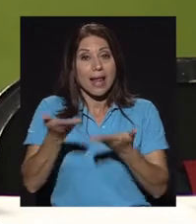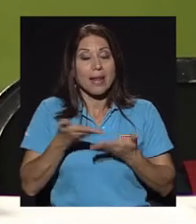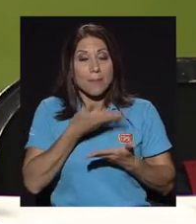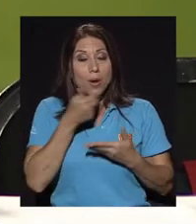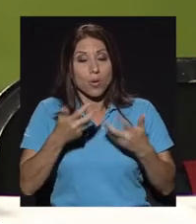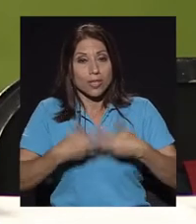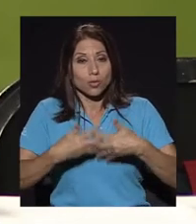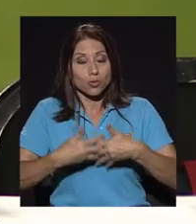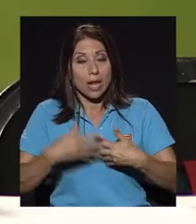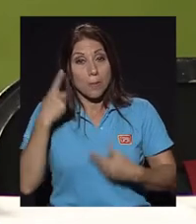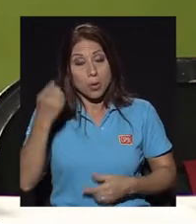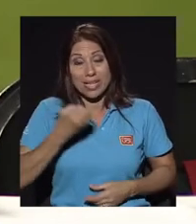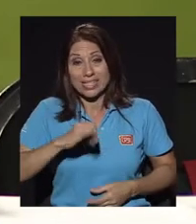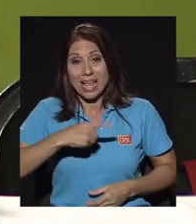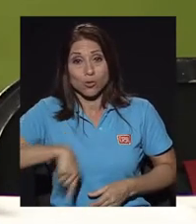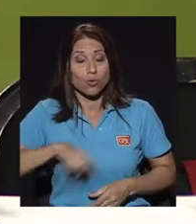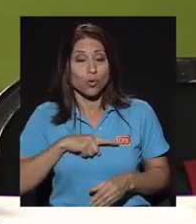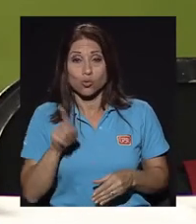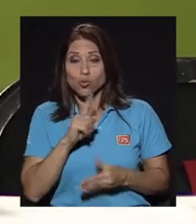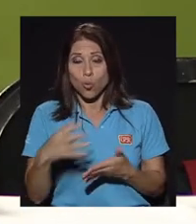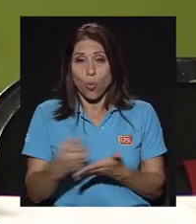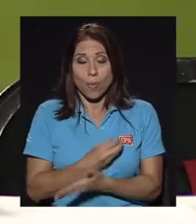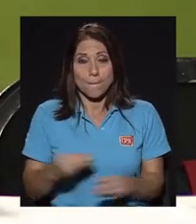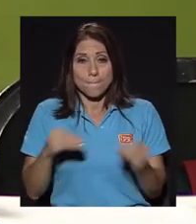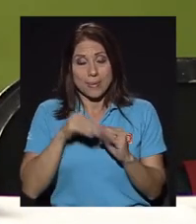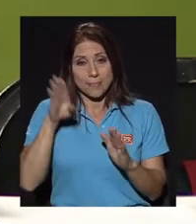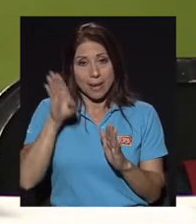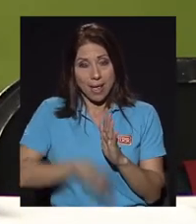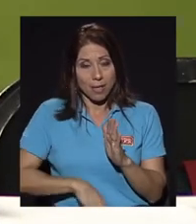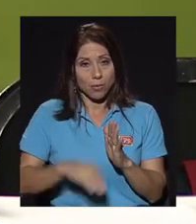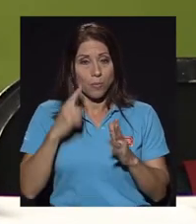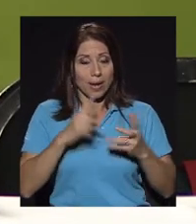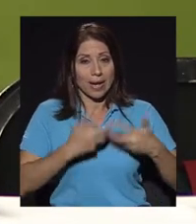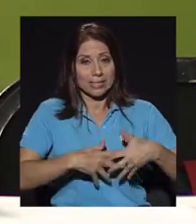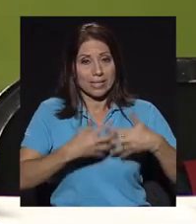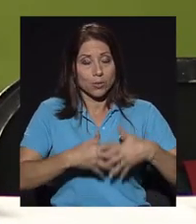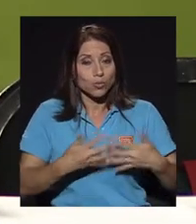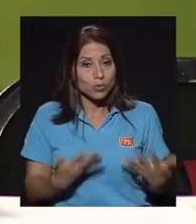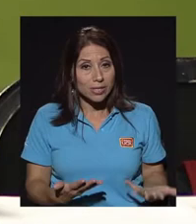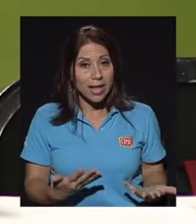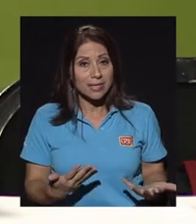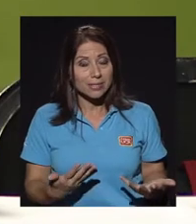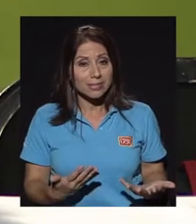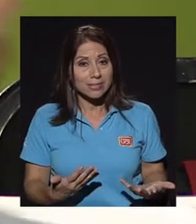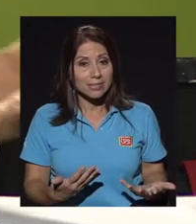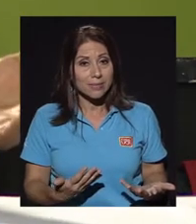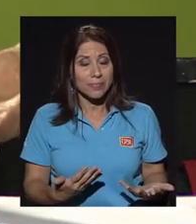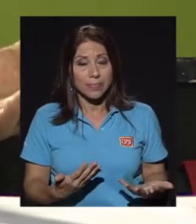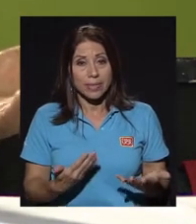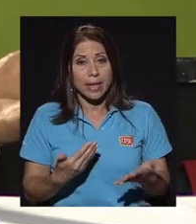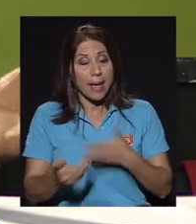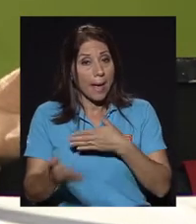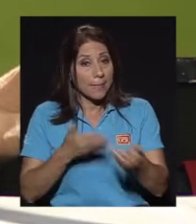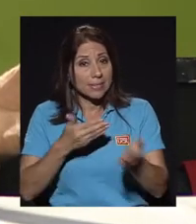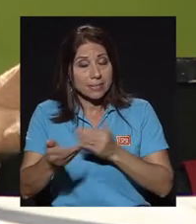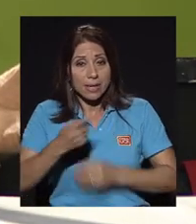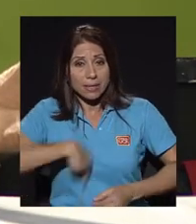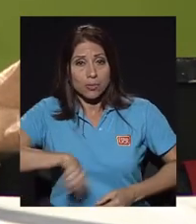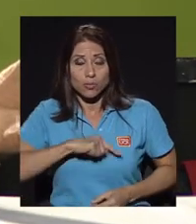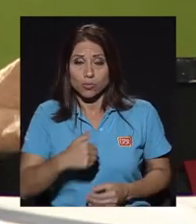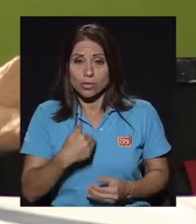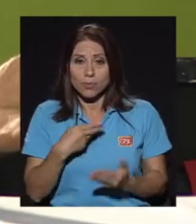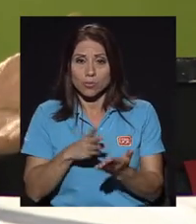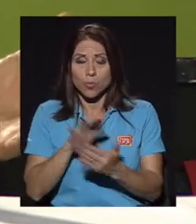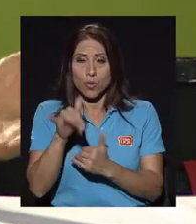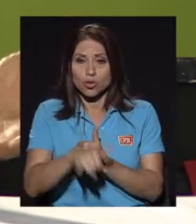precio en la electricidad para las industrias. Y a pesar de que tenemos un